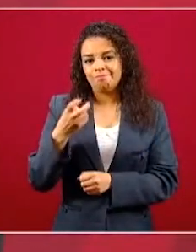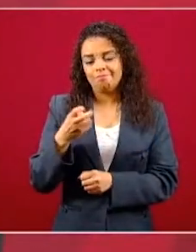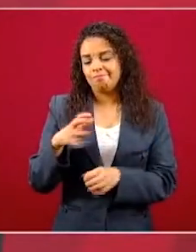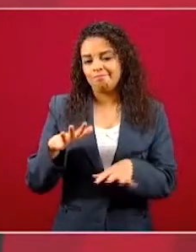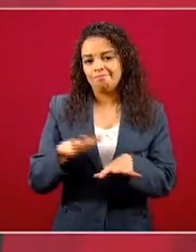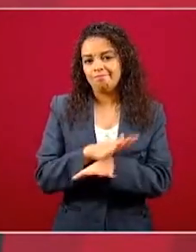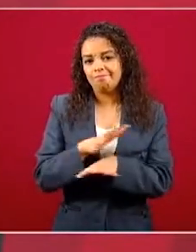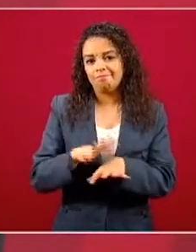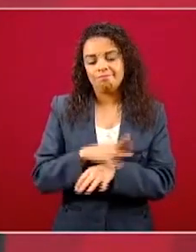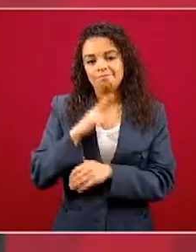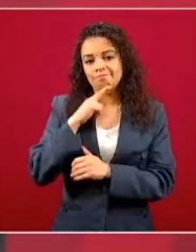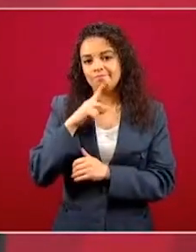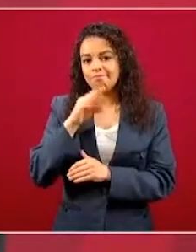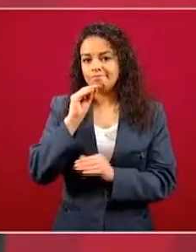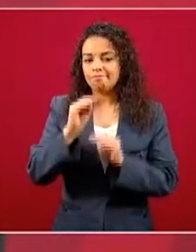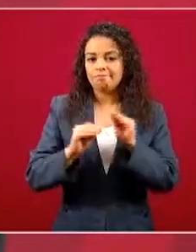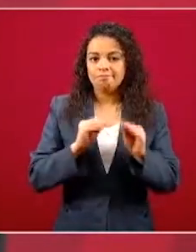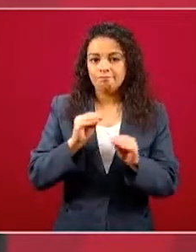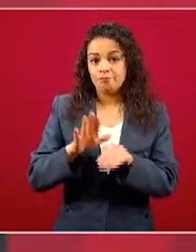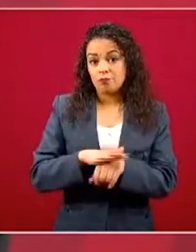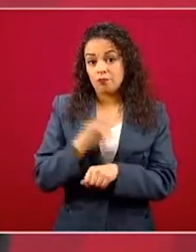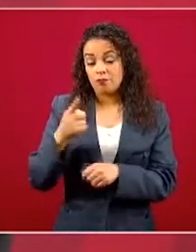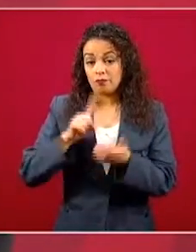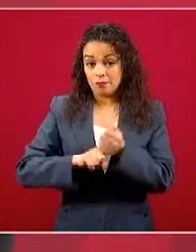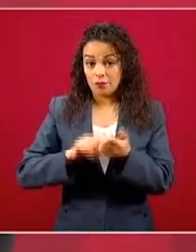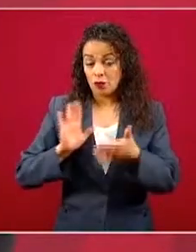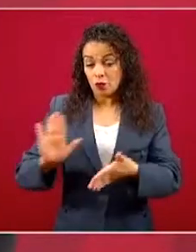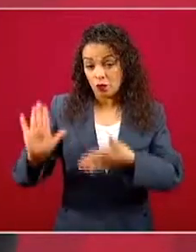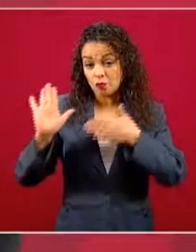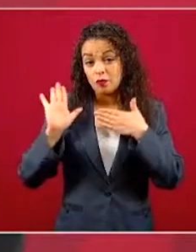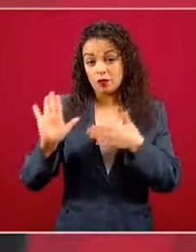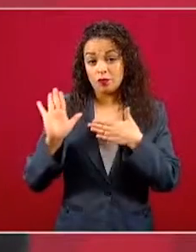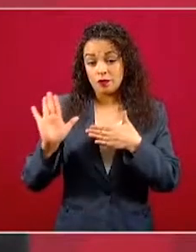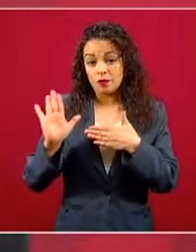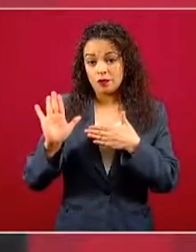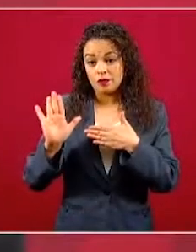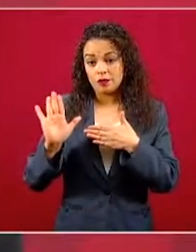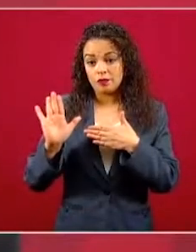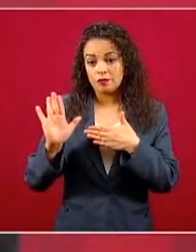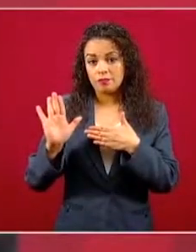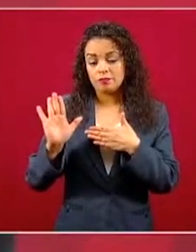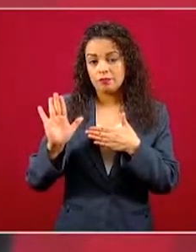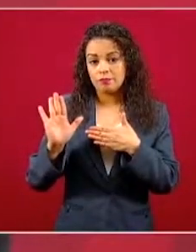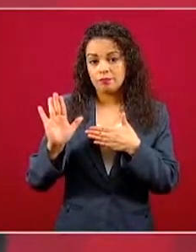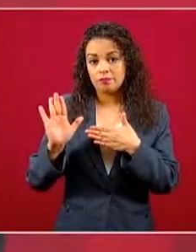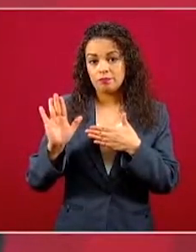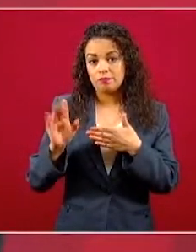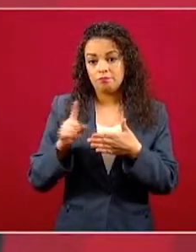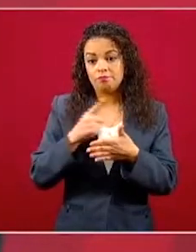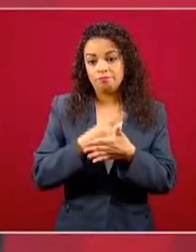y se cumplió con el compromiso de cancelarla.